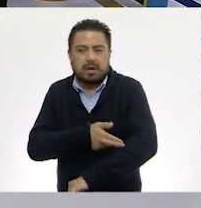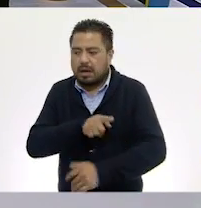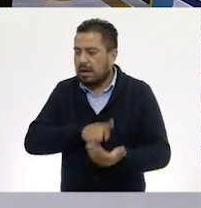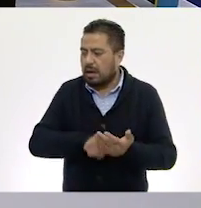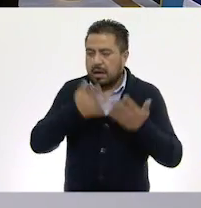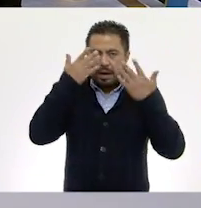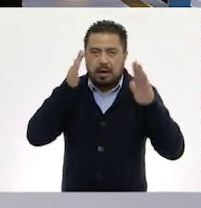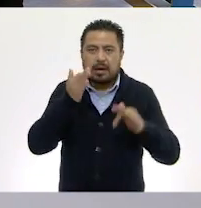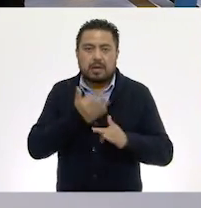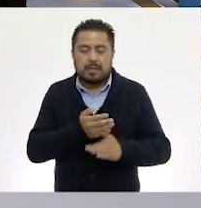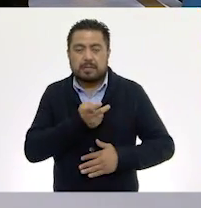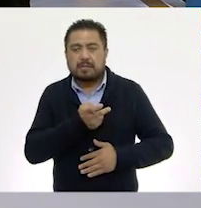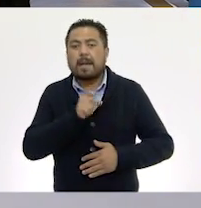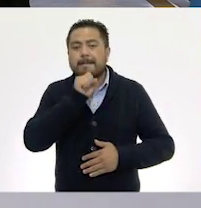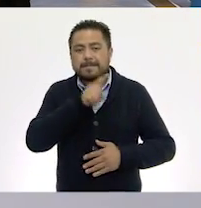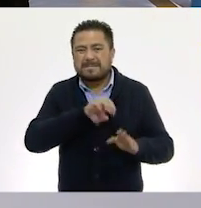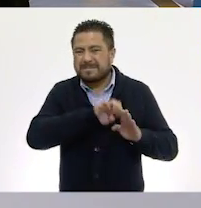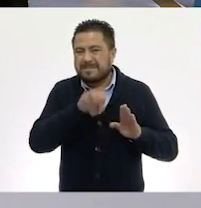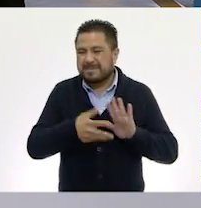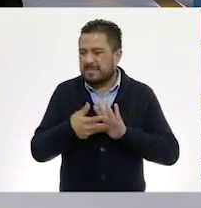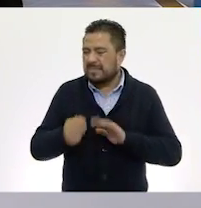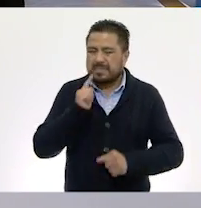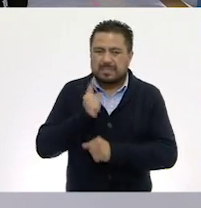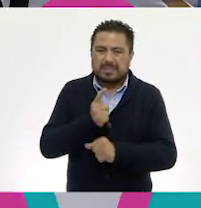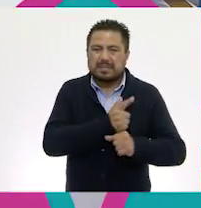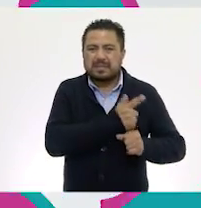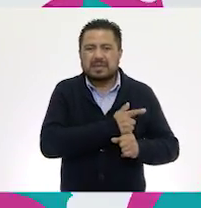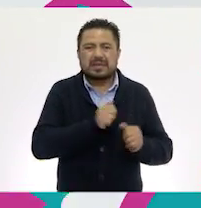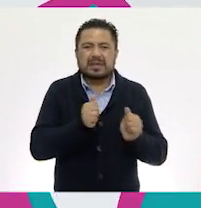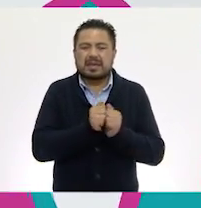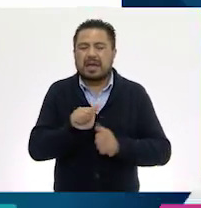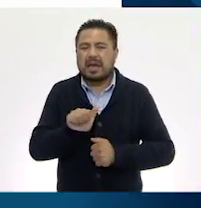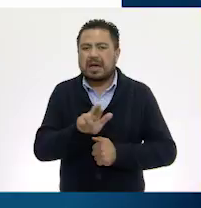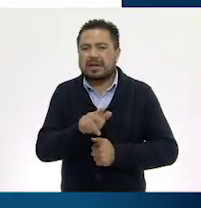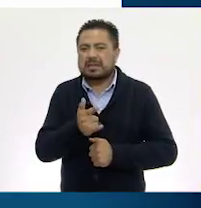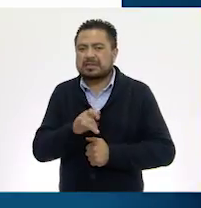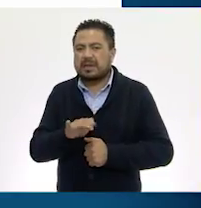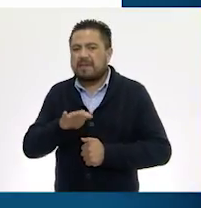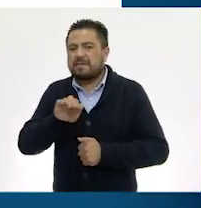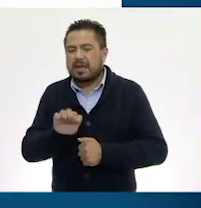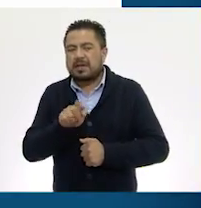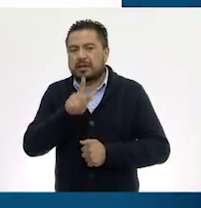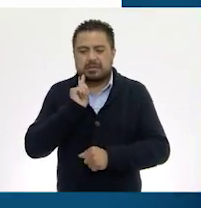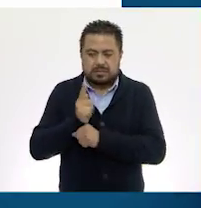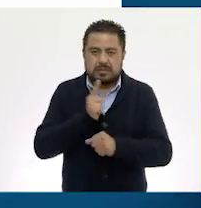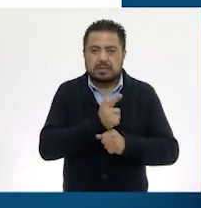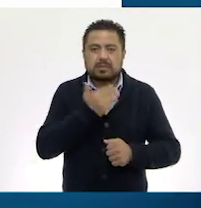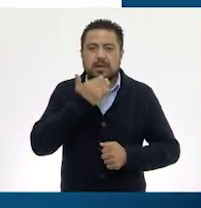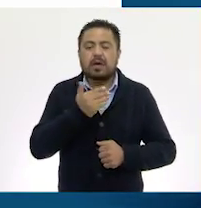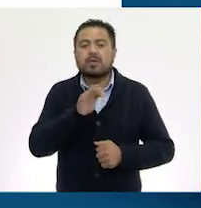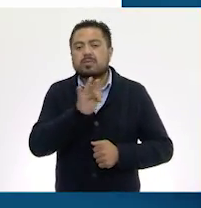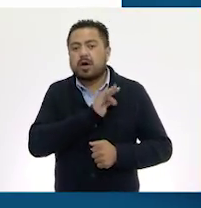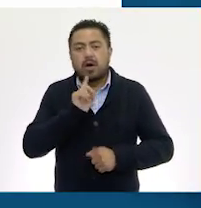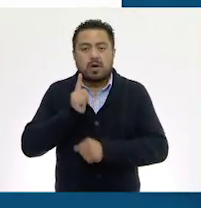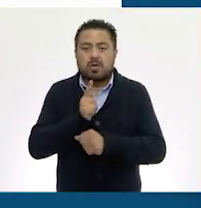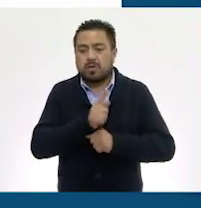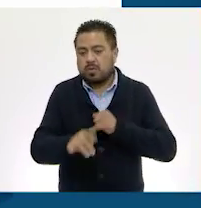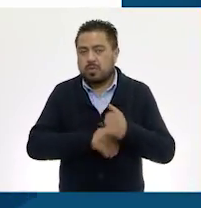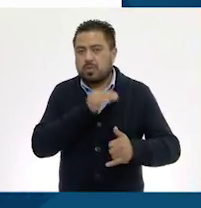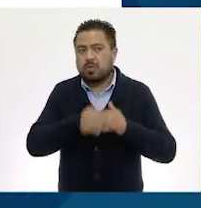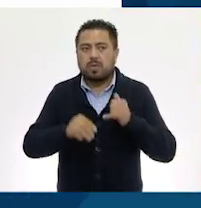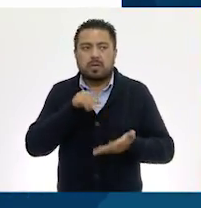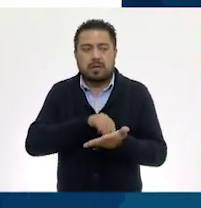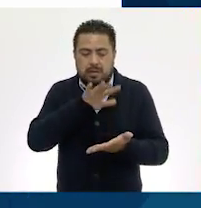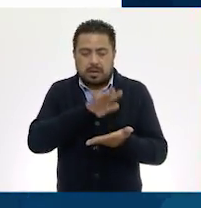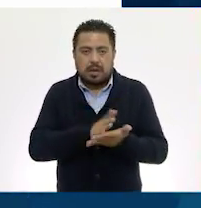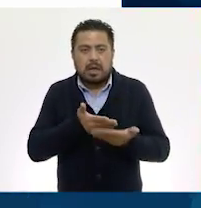al día. En el mismo ejemplo que estábamos viendo de los arrecifes, por ejemplo, si se fijan bien, podemos ver que la última